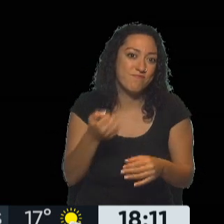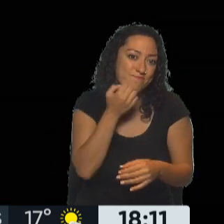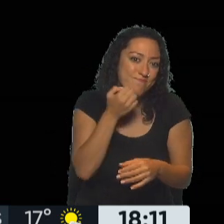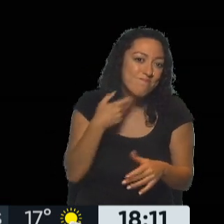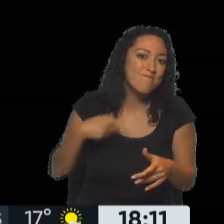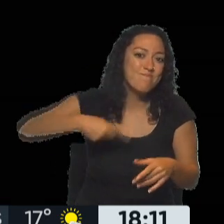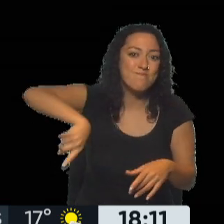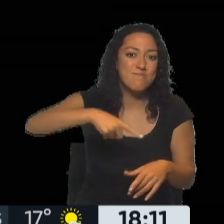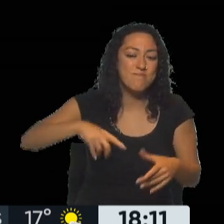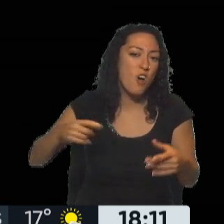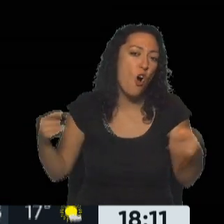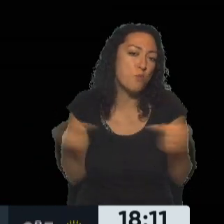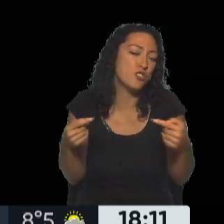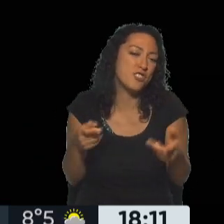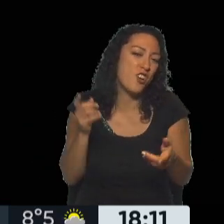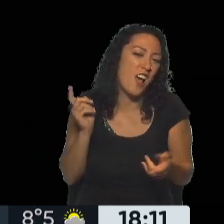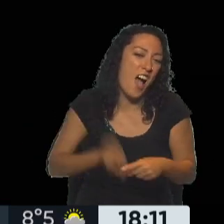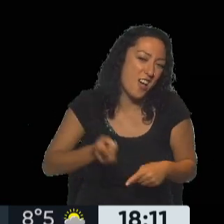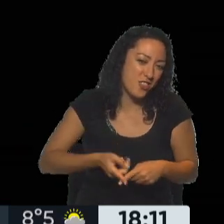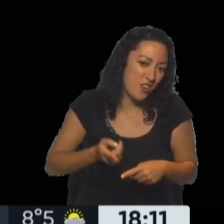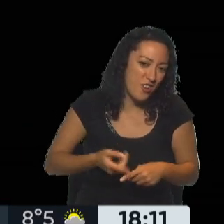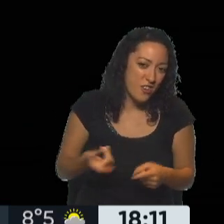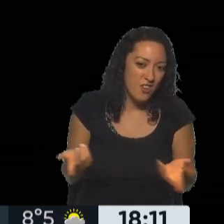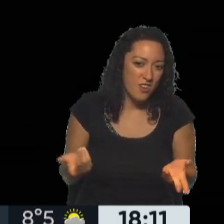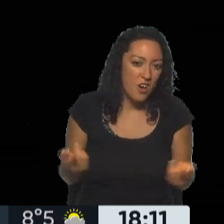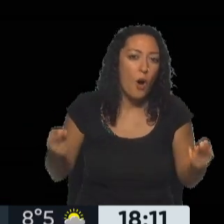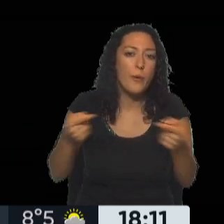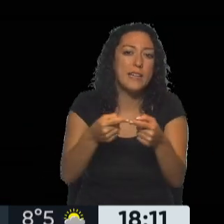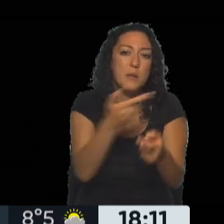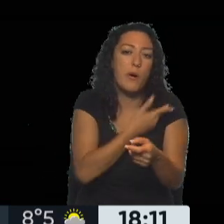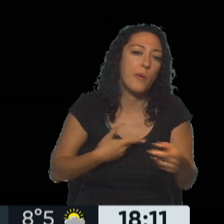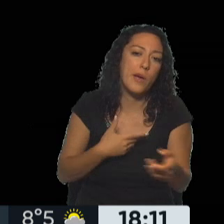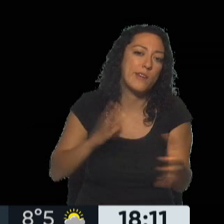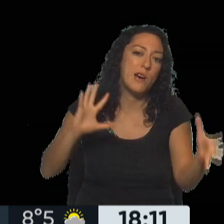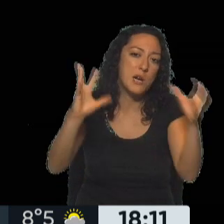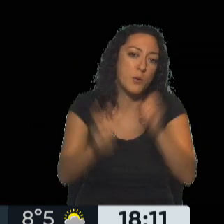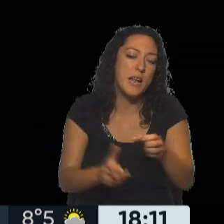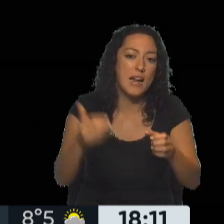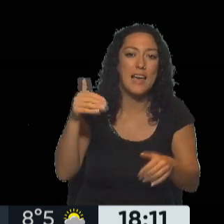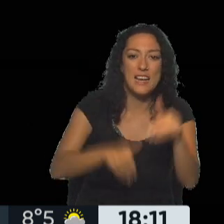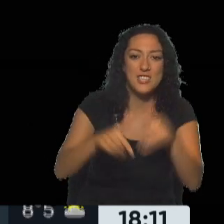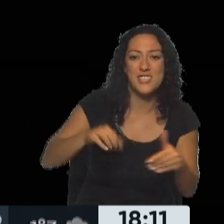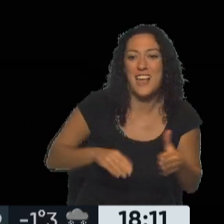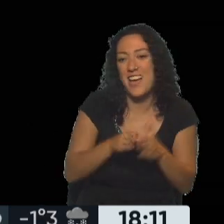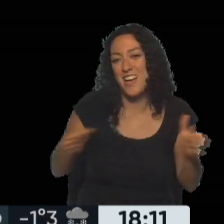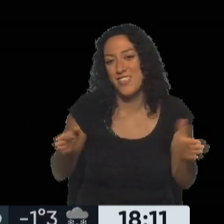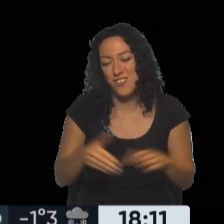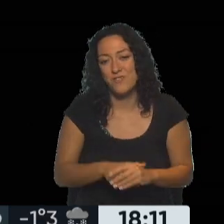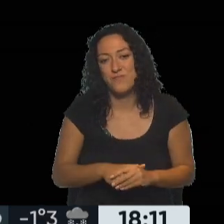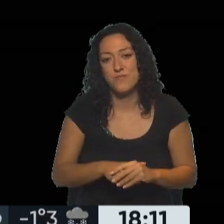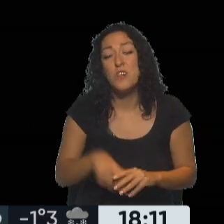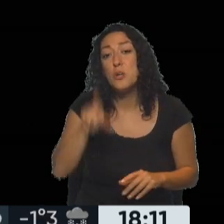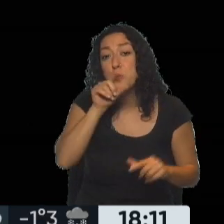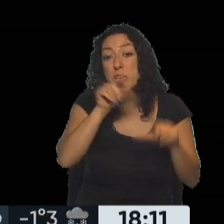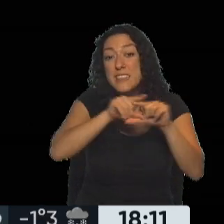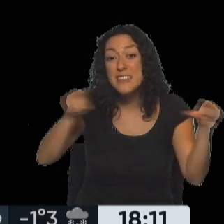fue un acto opositor y que están intentando golpear al gobierno en este año de elecciones Bueno mira ahí estamos viendo el